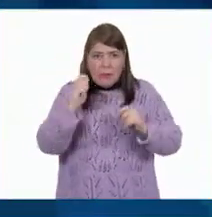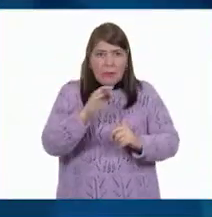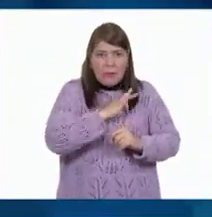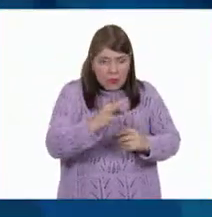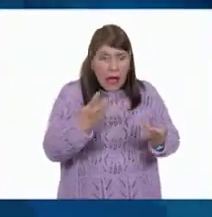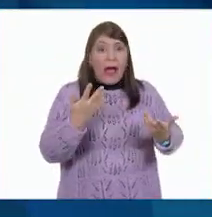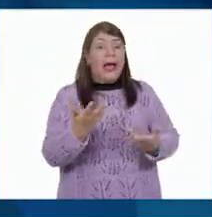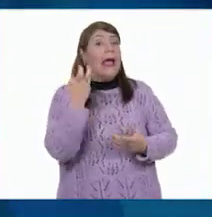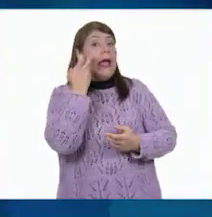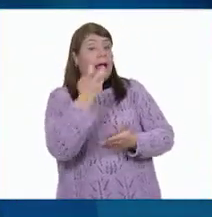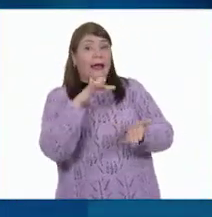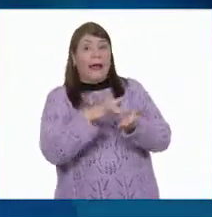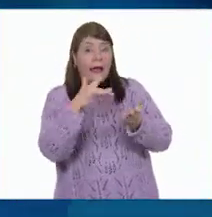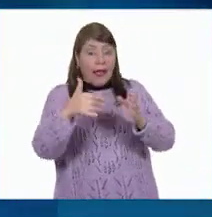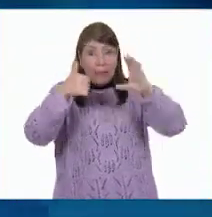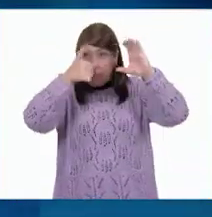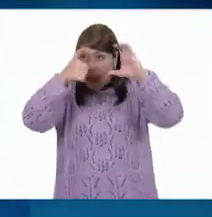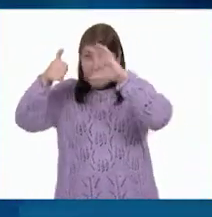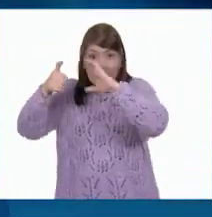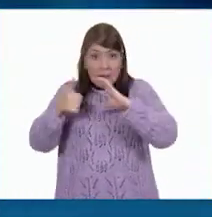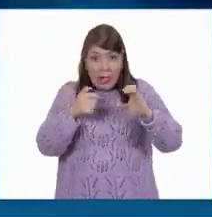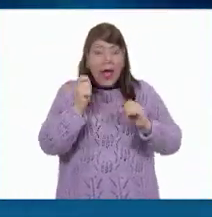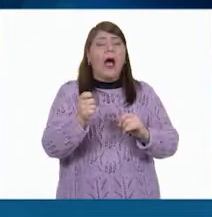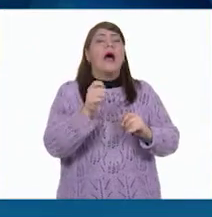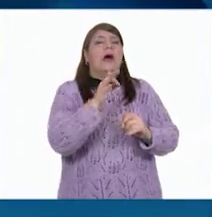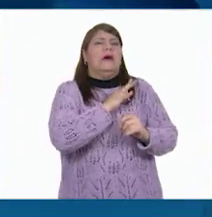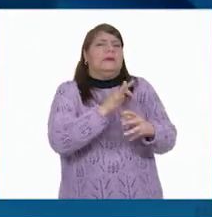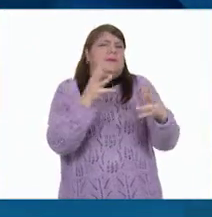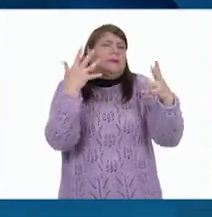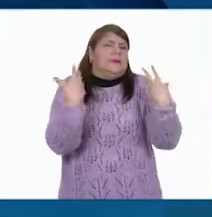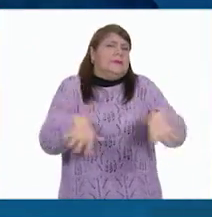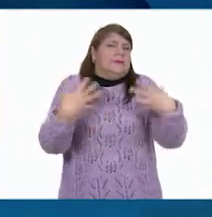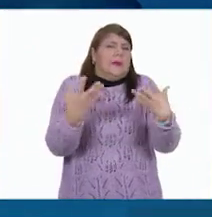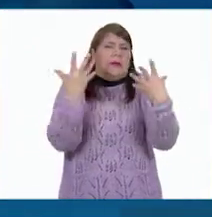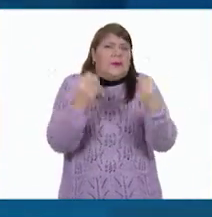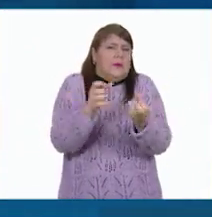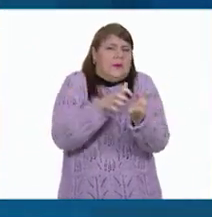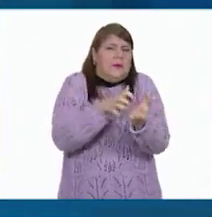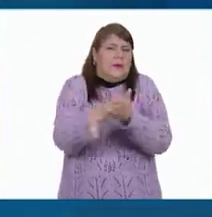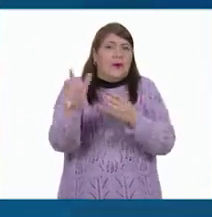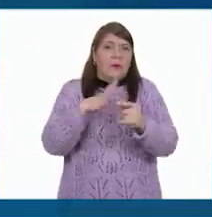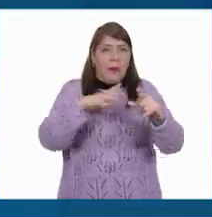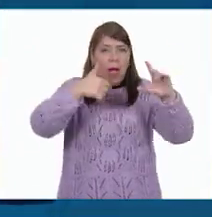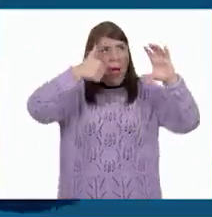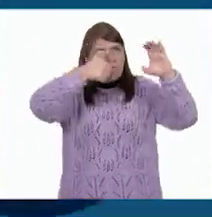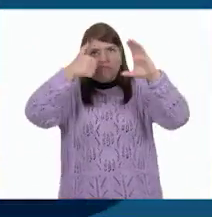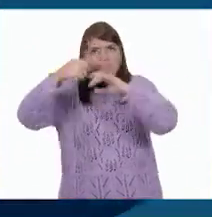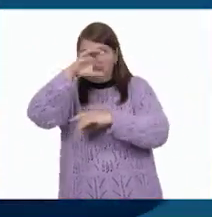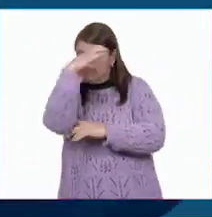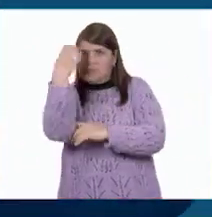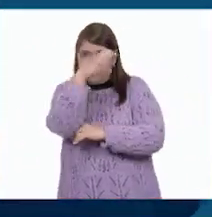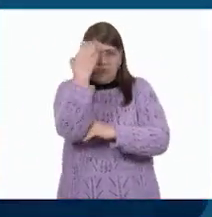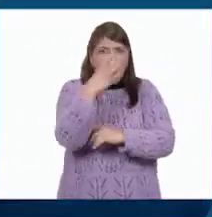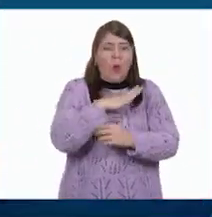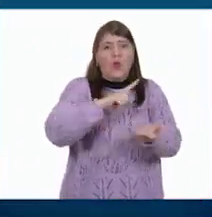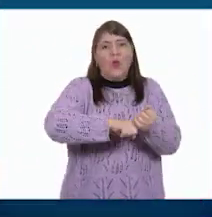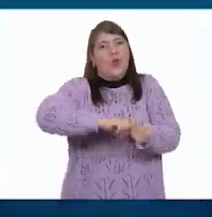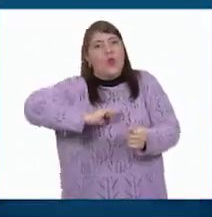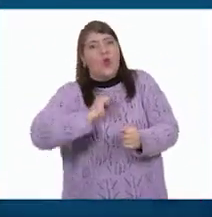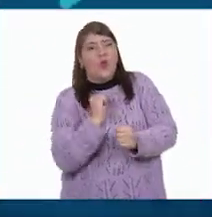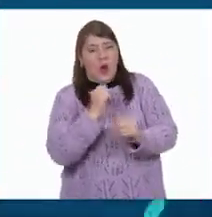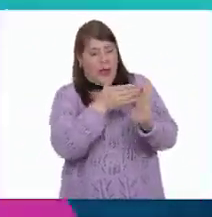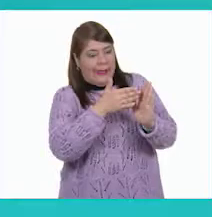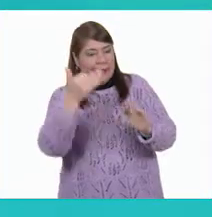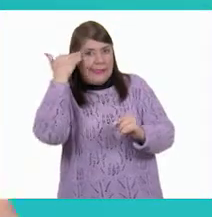que gracias a ellas tenemos tantísimas fotografías del periodo. Muy bien,